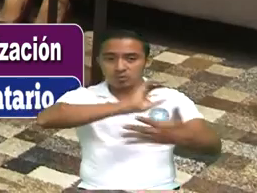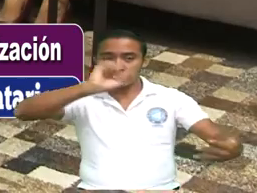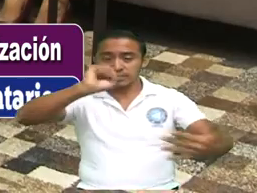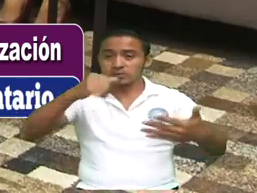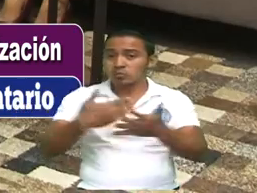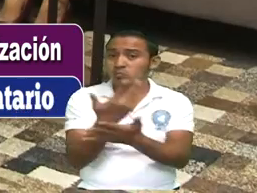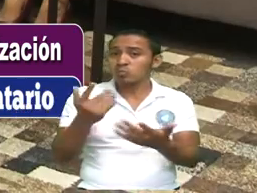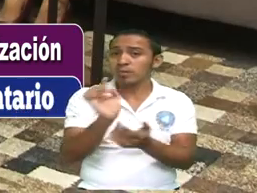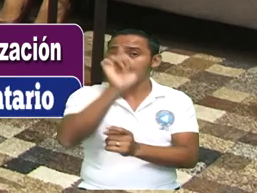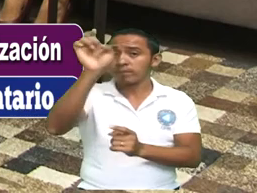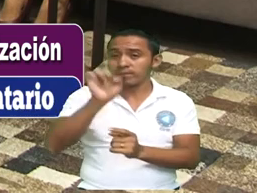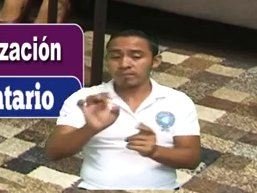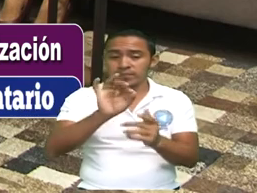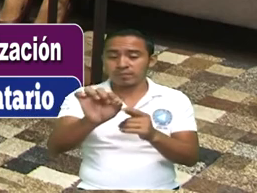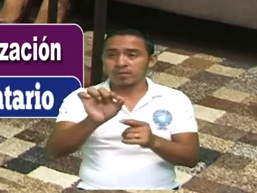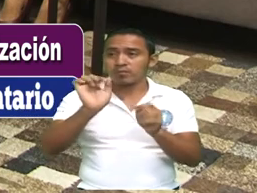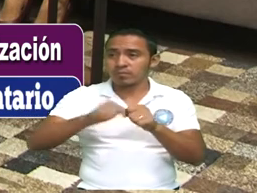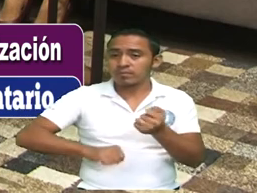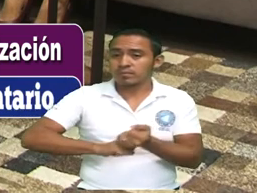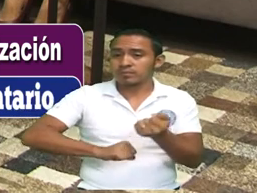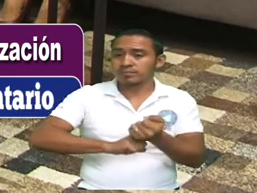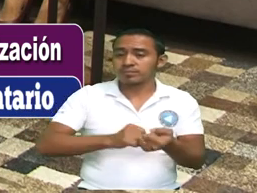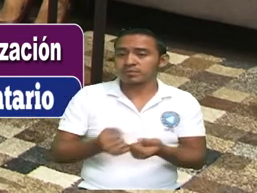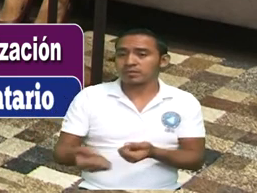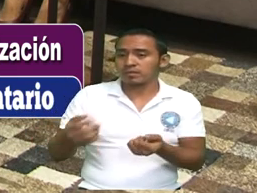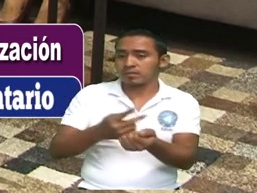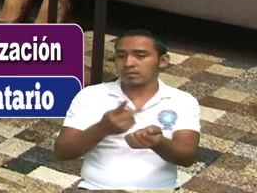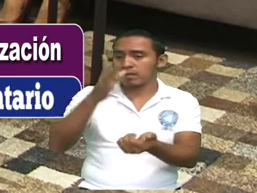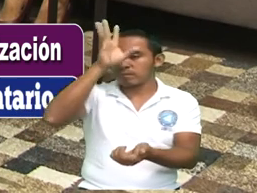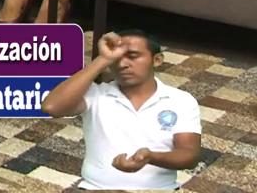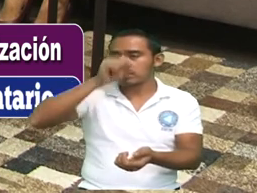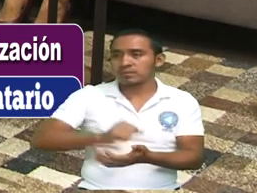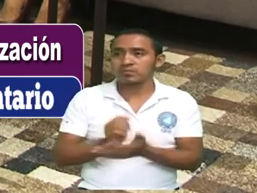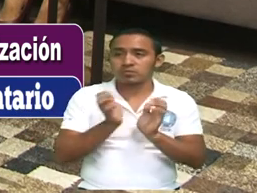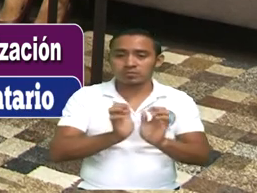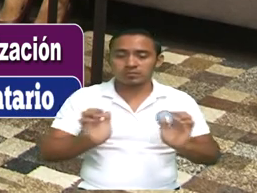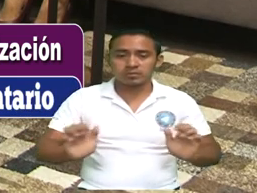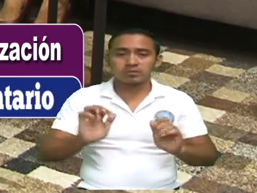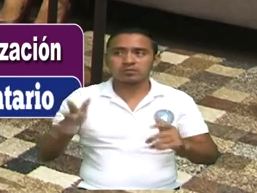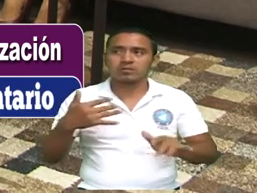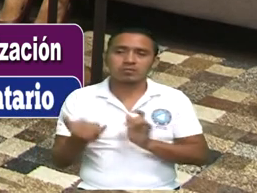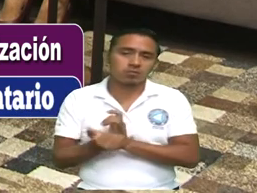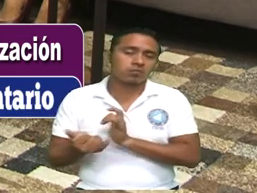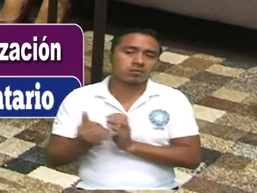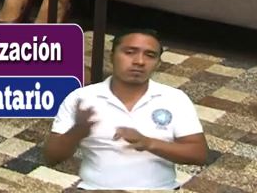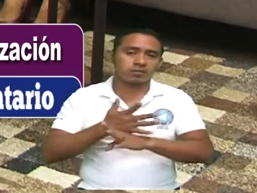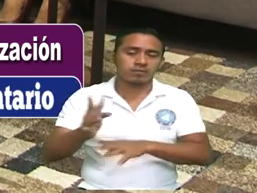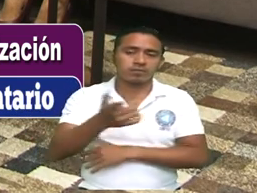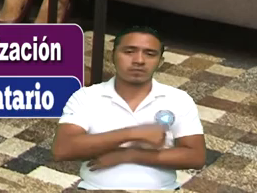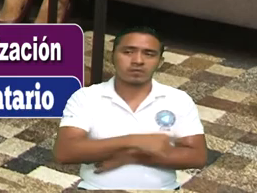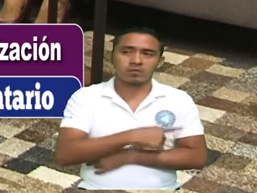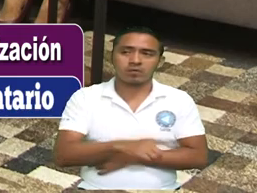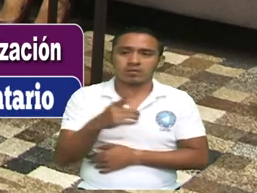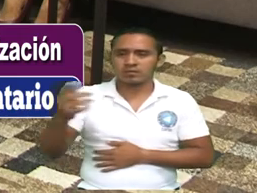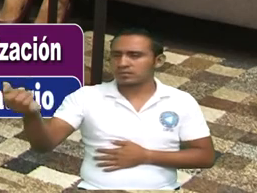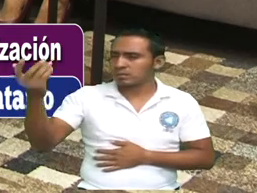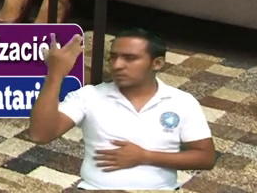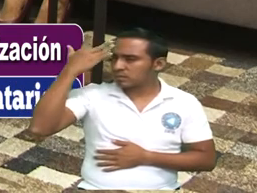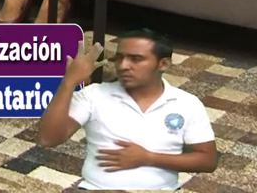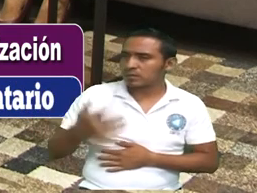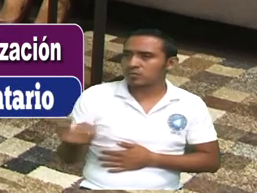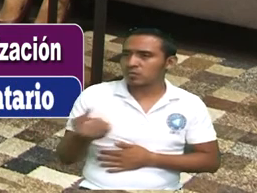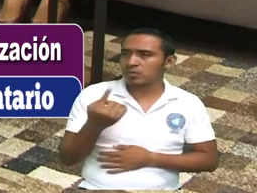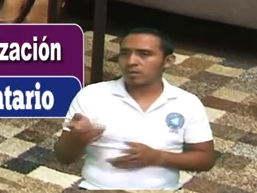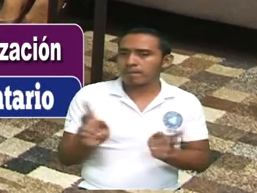novedosas que contribuyan al aprendizaje de los estudiantes puedan aplicarse en los distintos centros y, según entiendo, no solamente